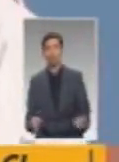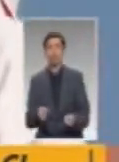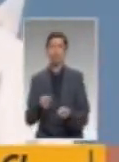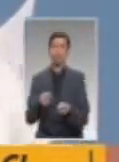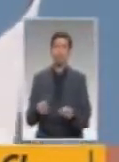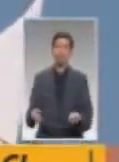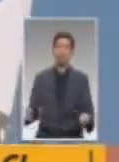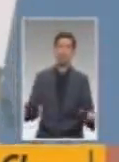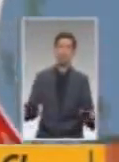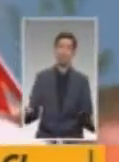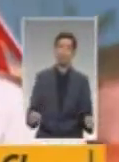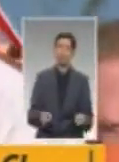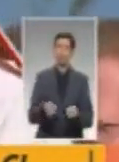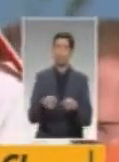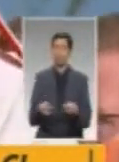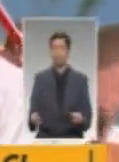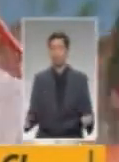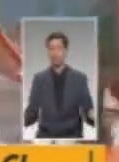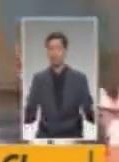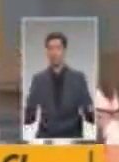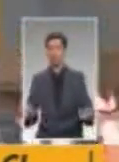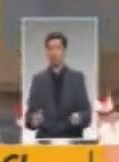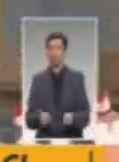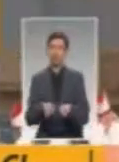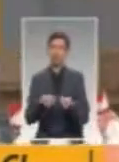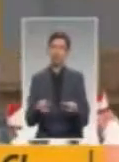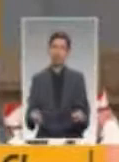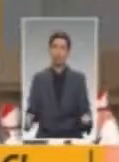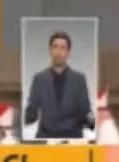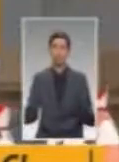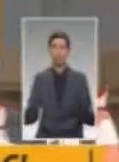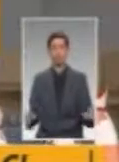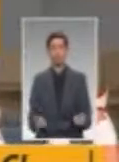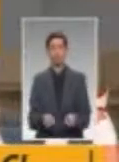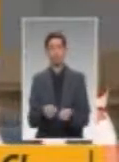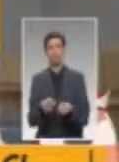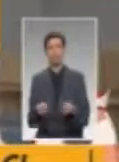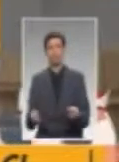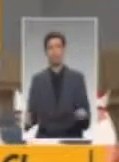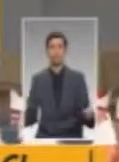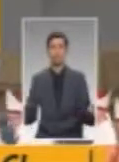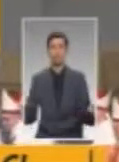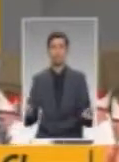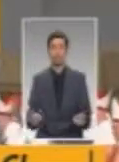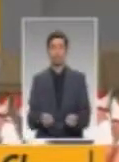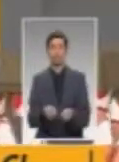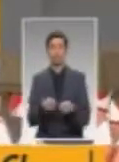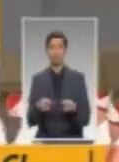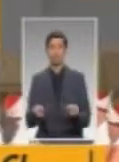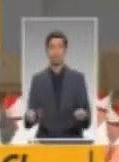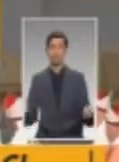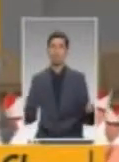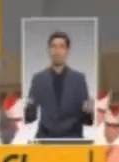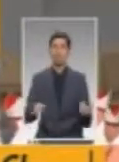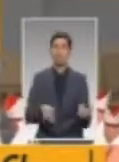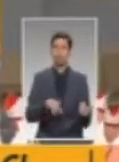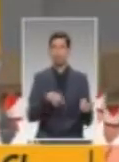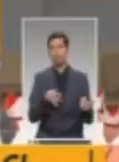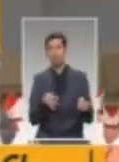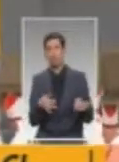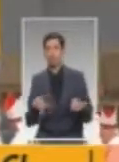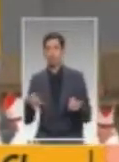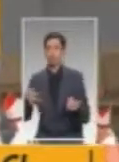nativas. Vamos al Cardenal Esati también y el Papa Francisco ingresando entonces al